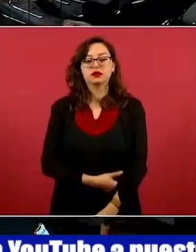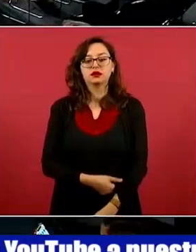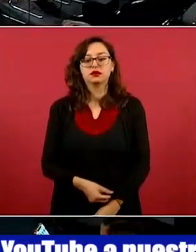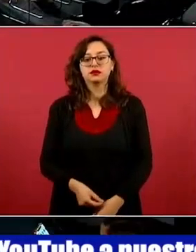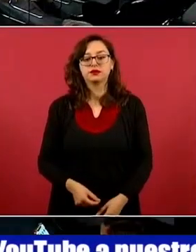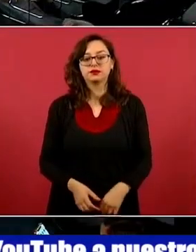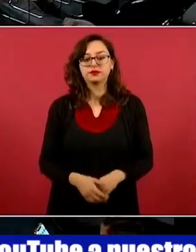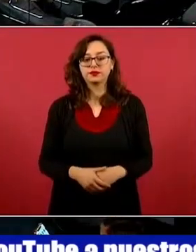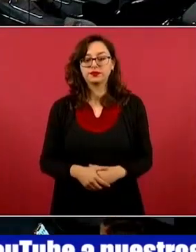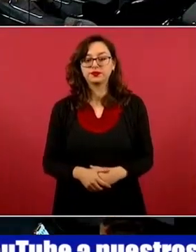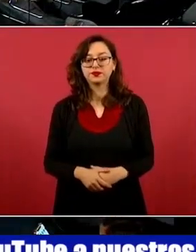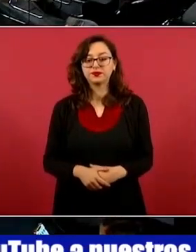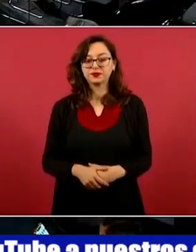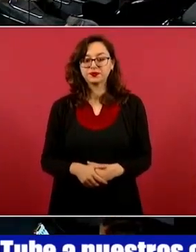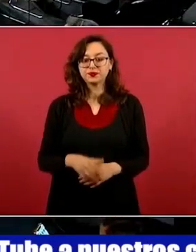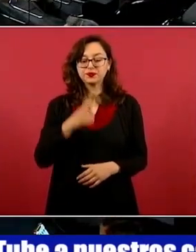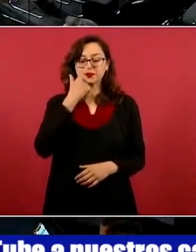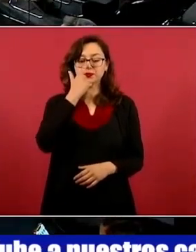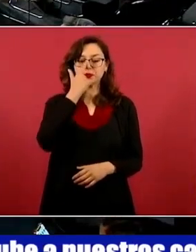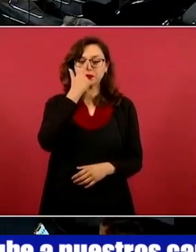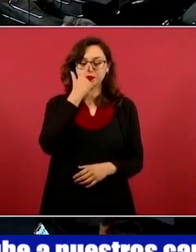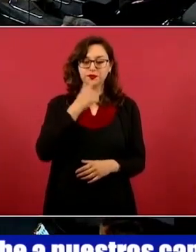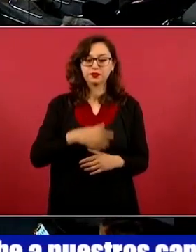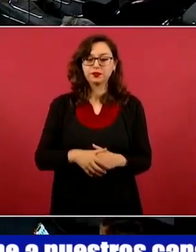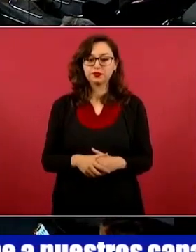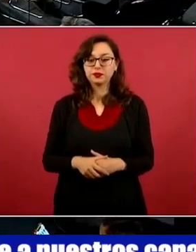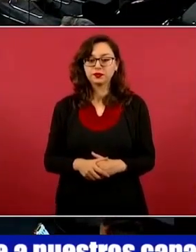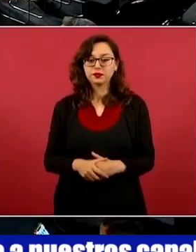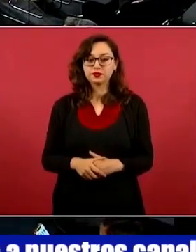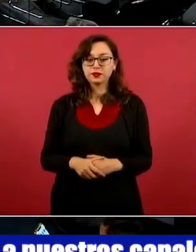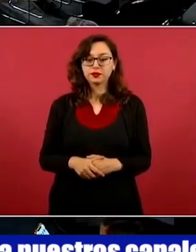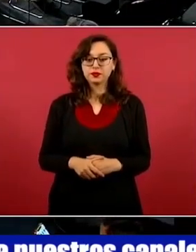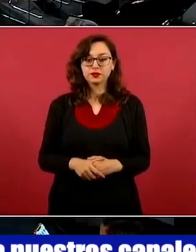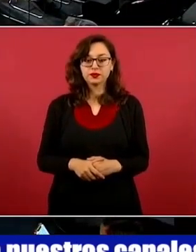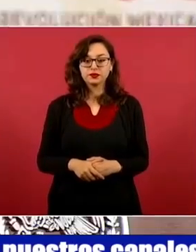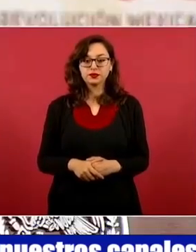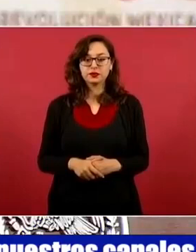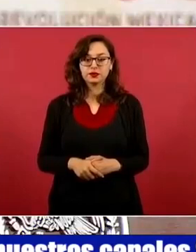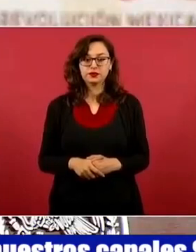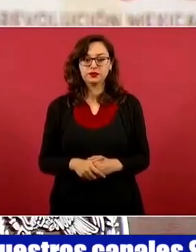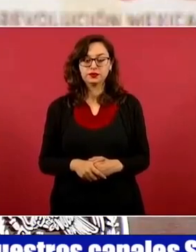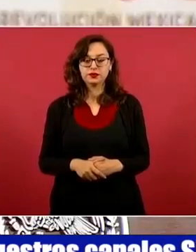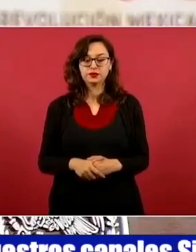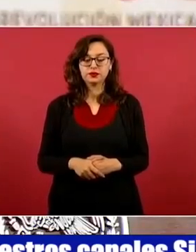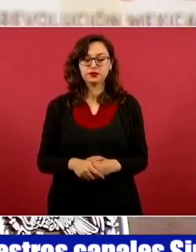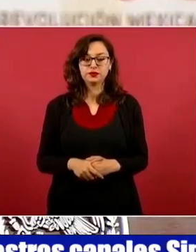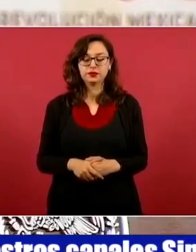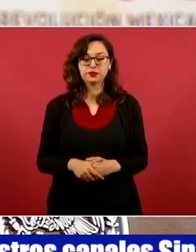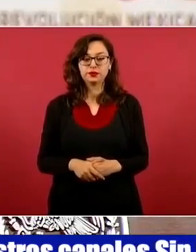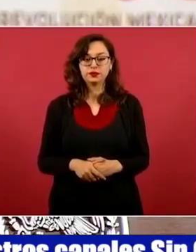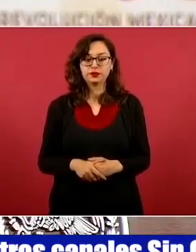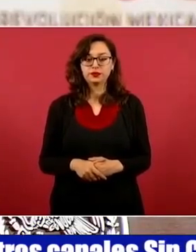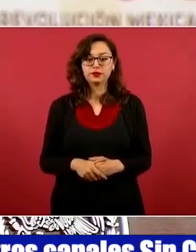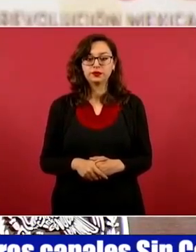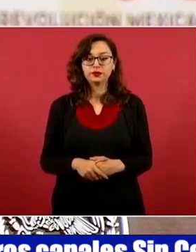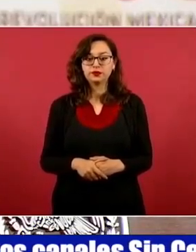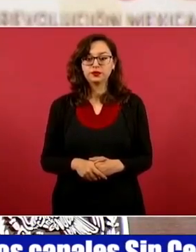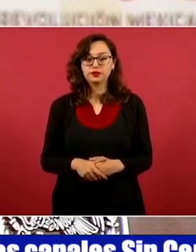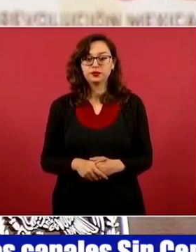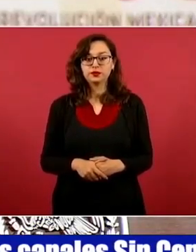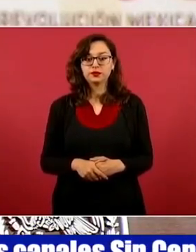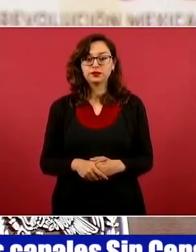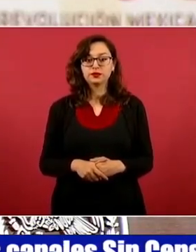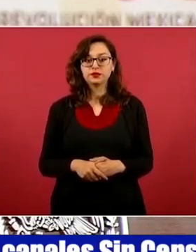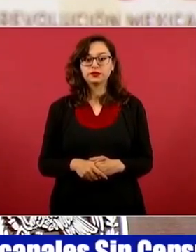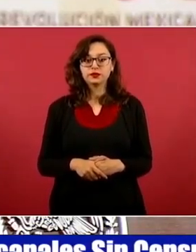Lo de Estados Unidos, los que no